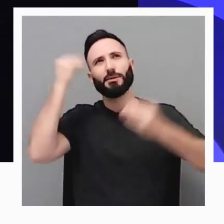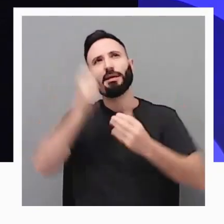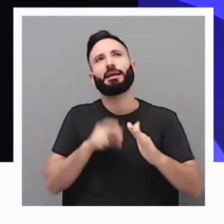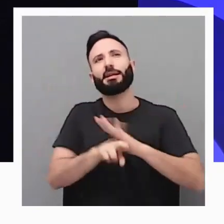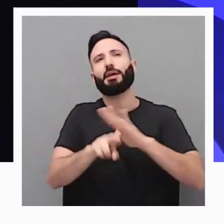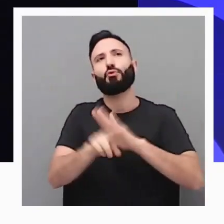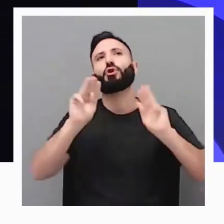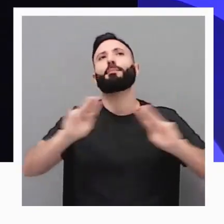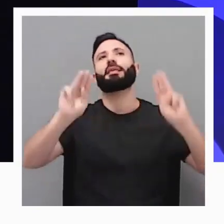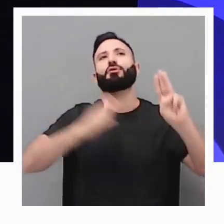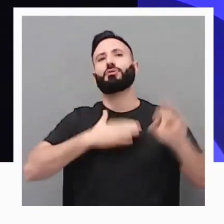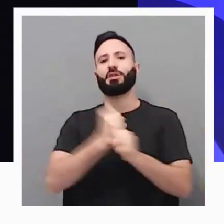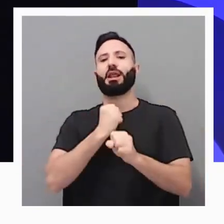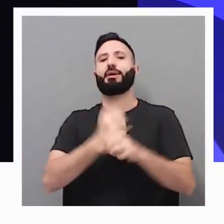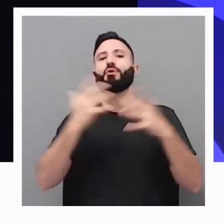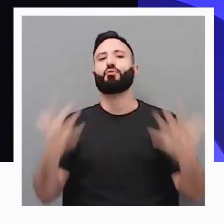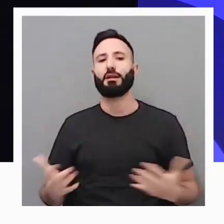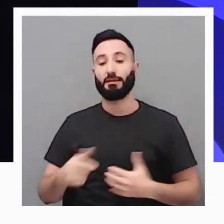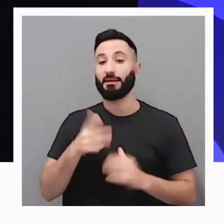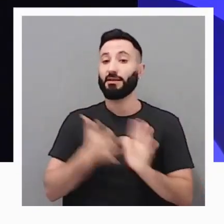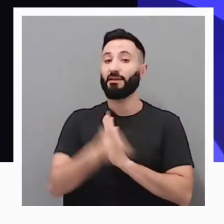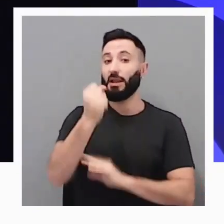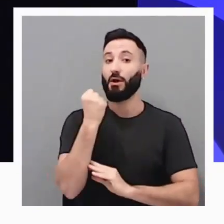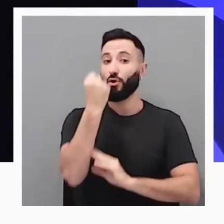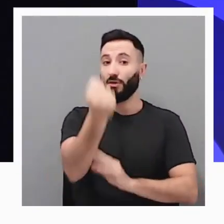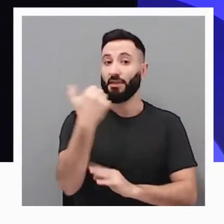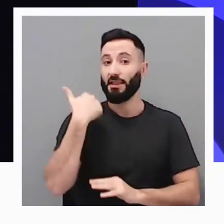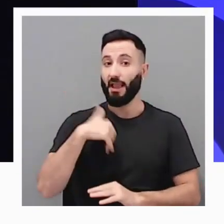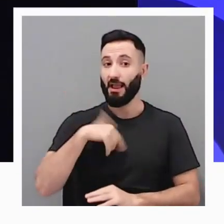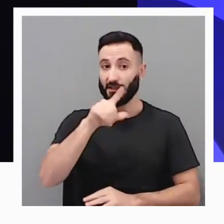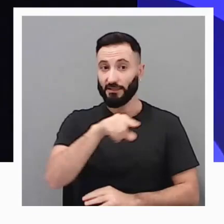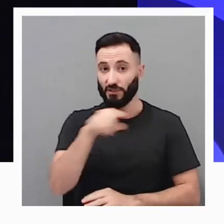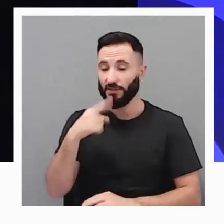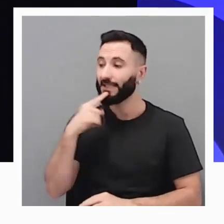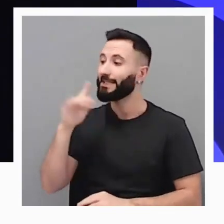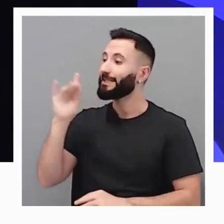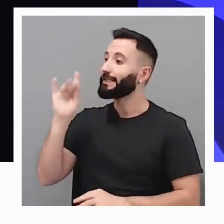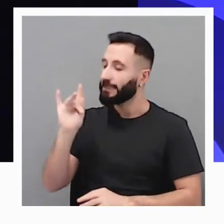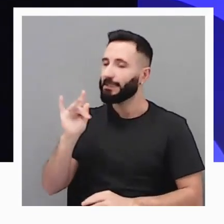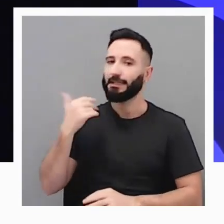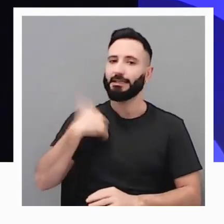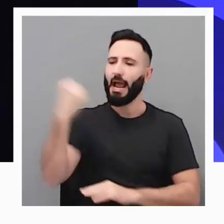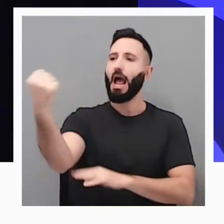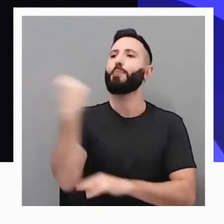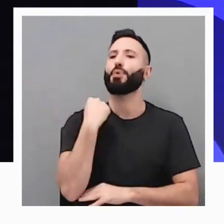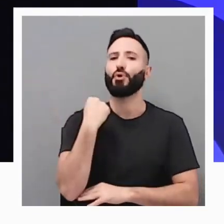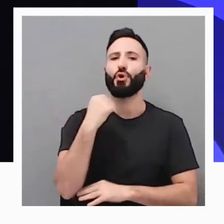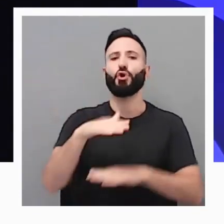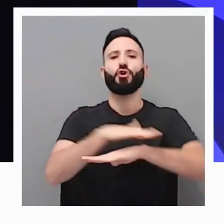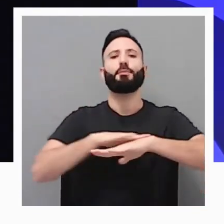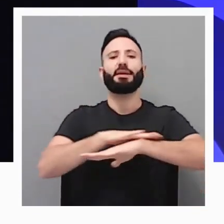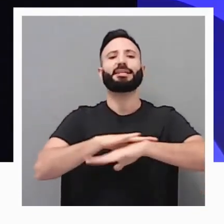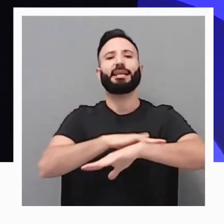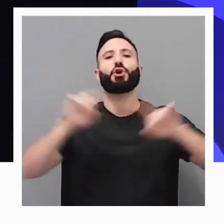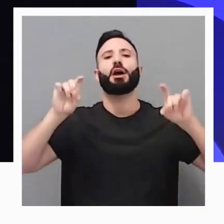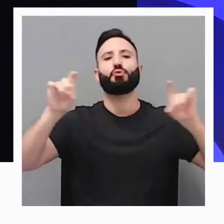estamos trabajando. ¿Y tienen conseguido apoyos las autoridades? Sí, tenemos un gran apoyo del Ministerio de Educación